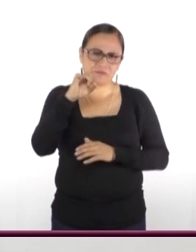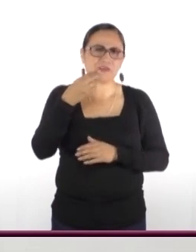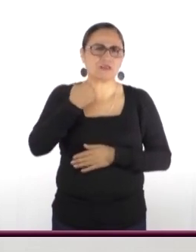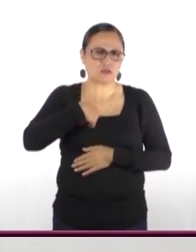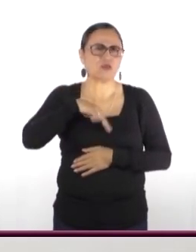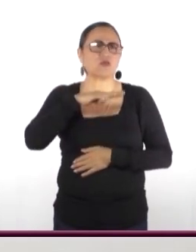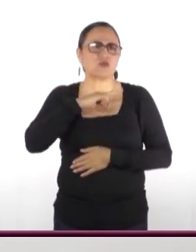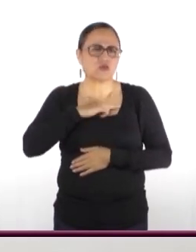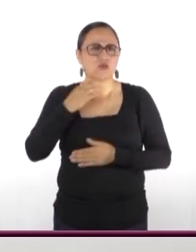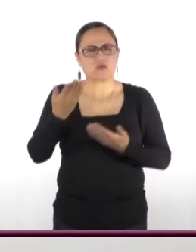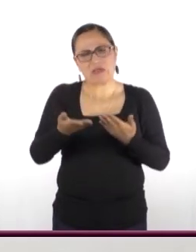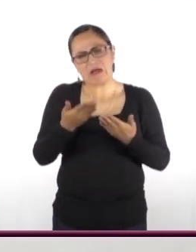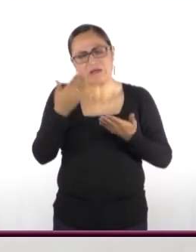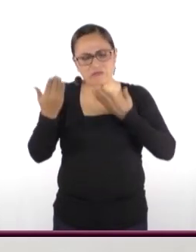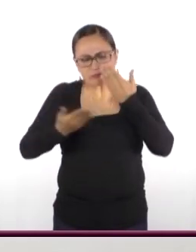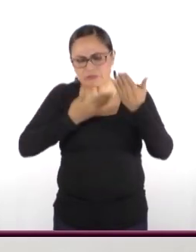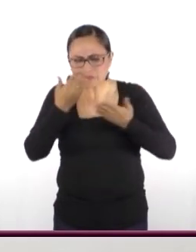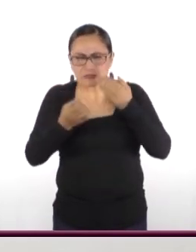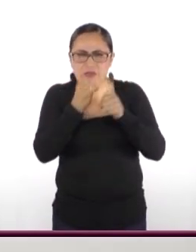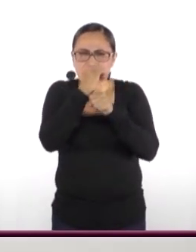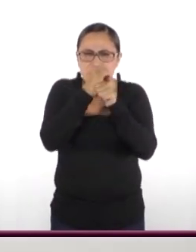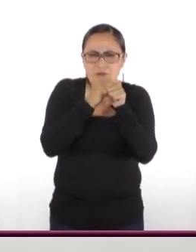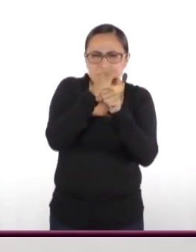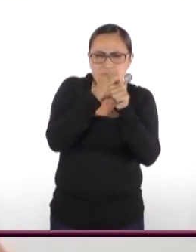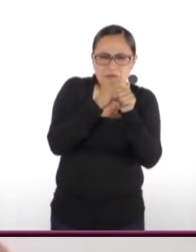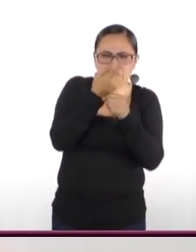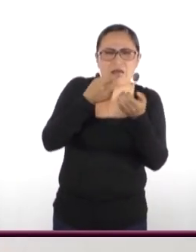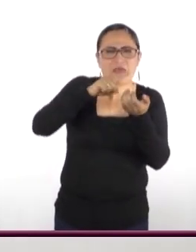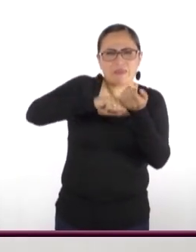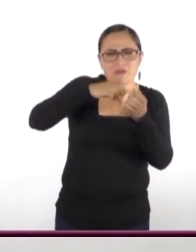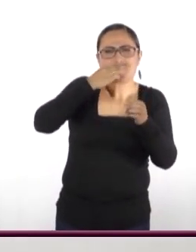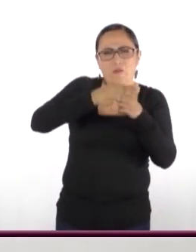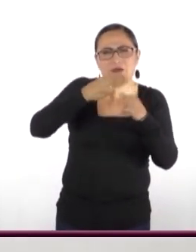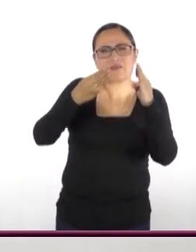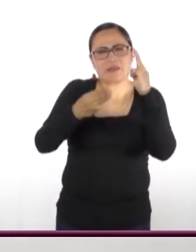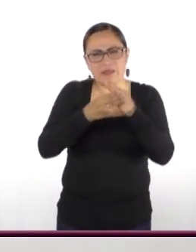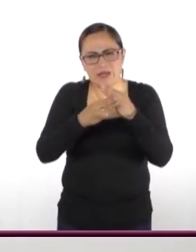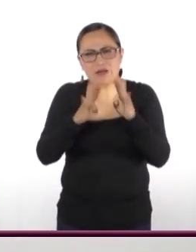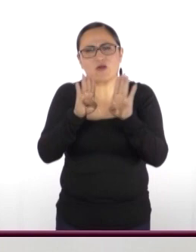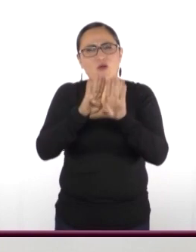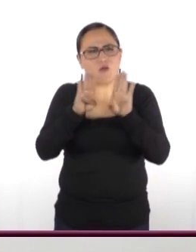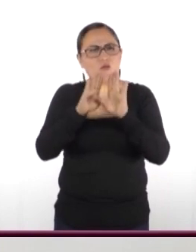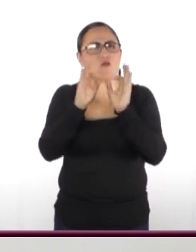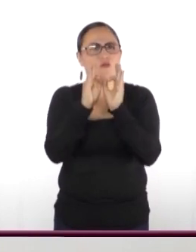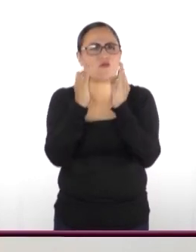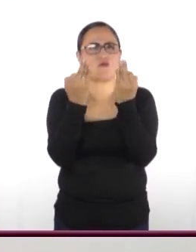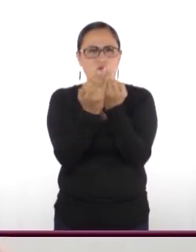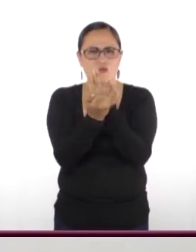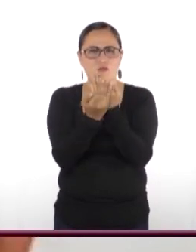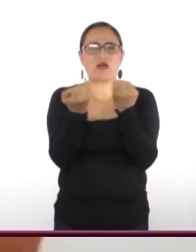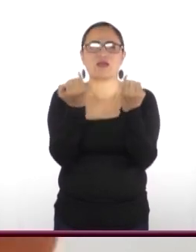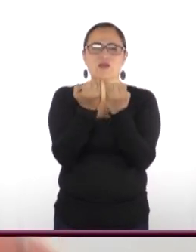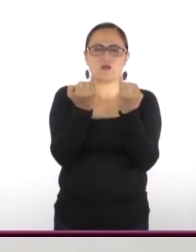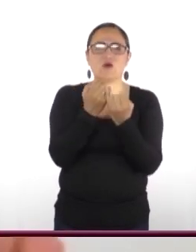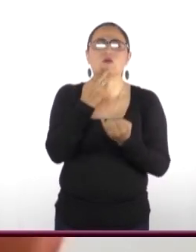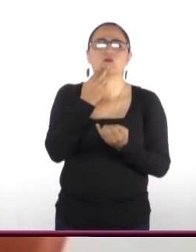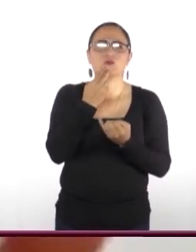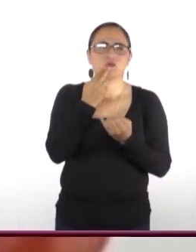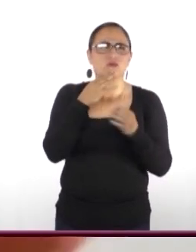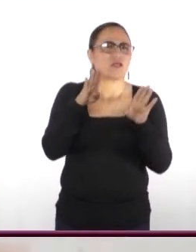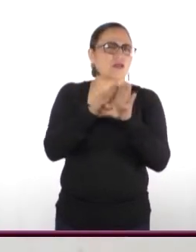alguna forma, si nosotros estudiamos la estructura de estos materiales y lo comparamos con